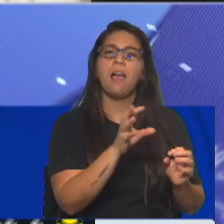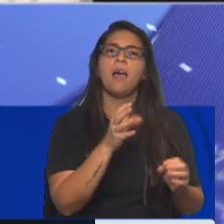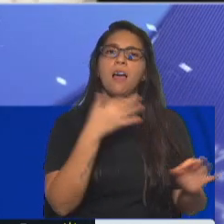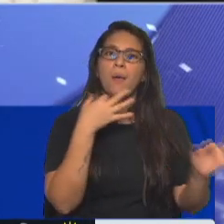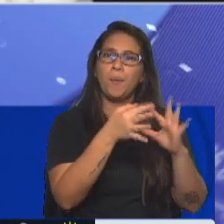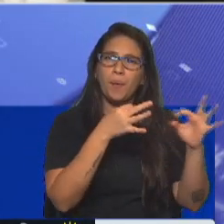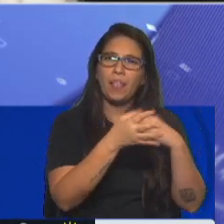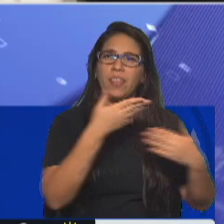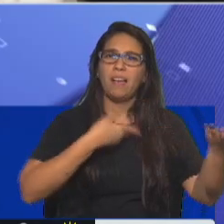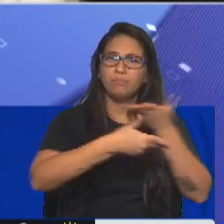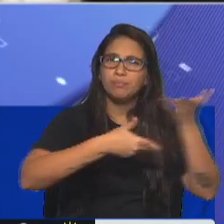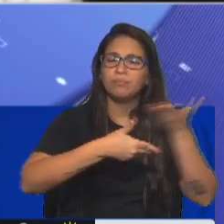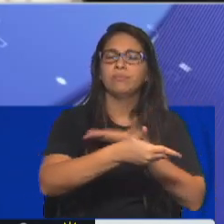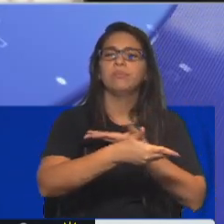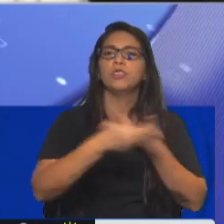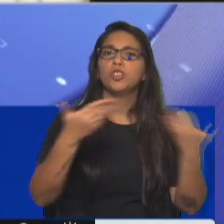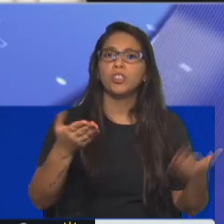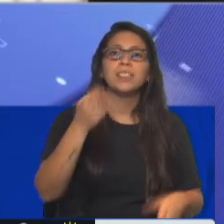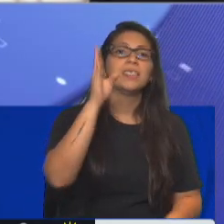que hay entre China y Estados Unidos